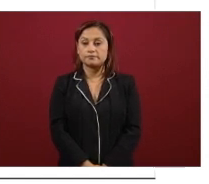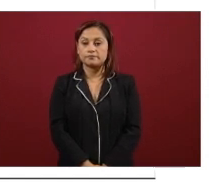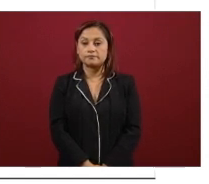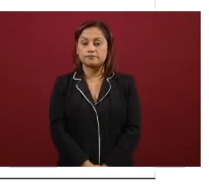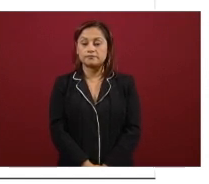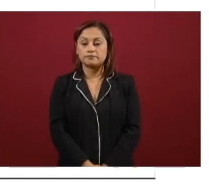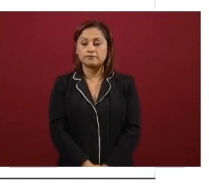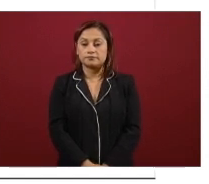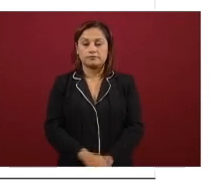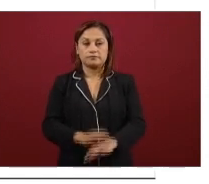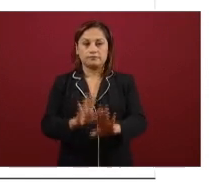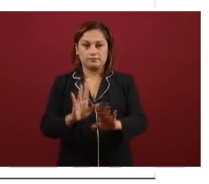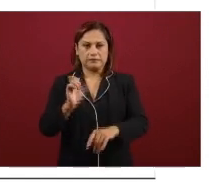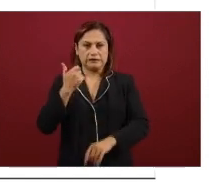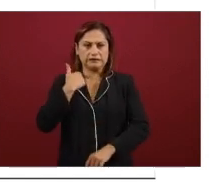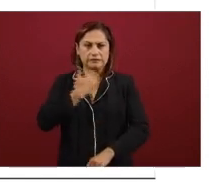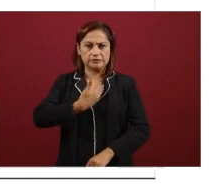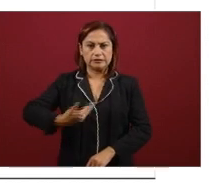Y Cedillo, no sé por qué,